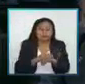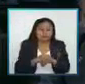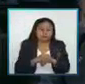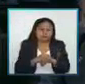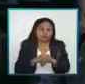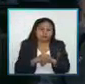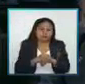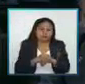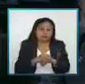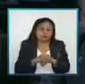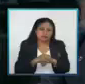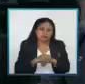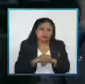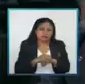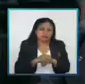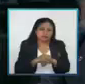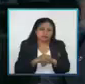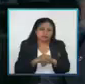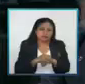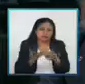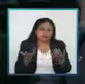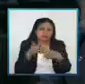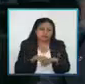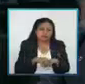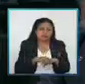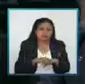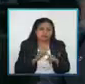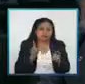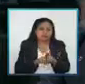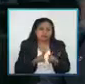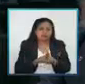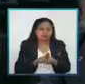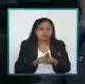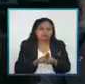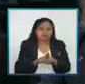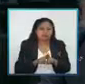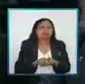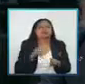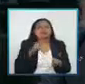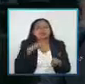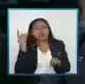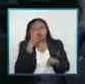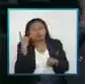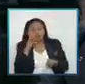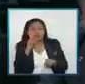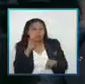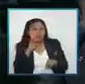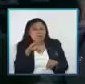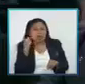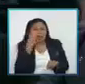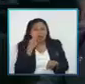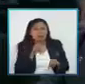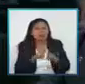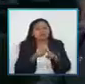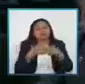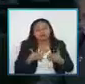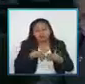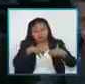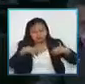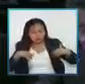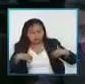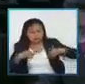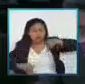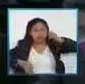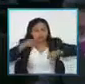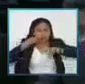constitucionalmente? Lo integran los decanos de las facultades de Derecho o de Ciencias